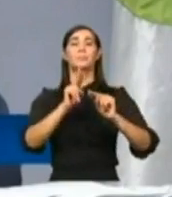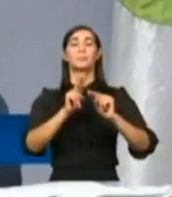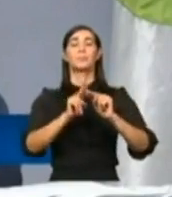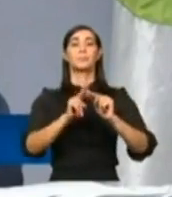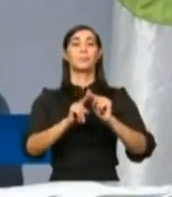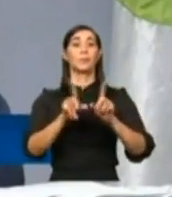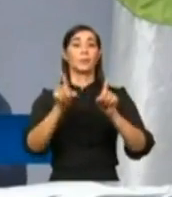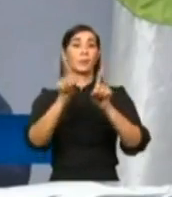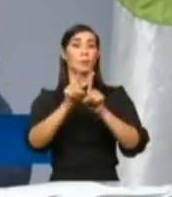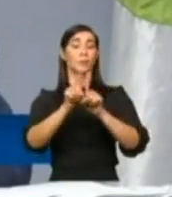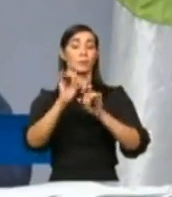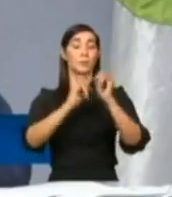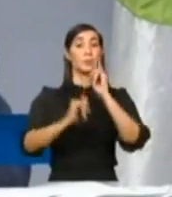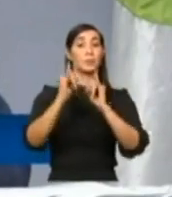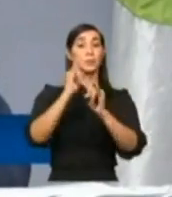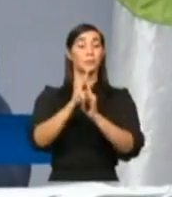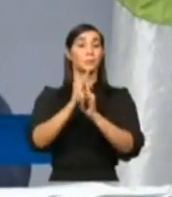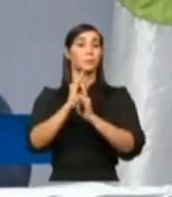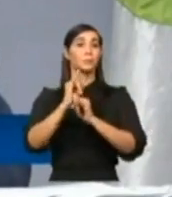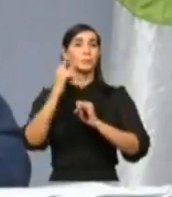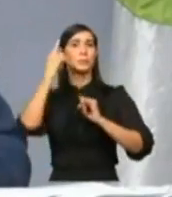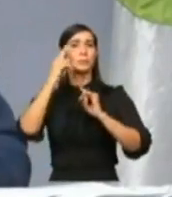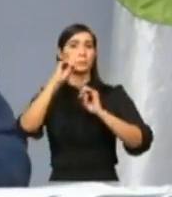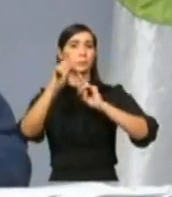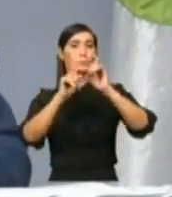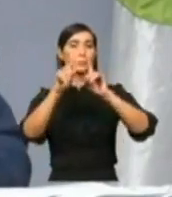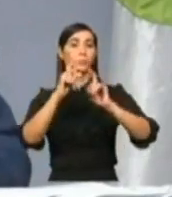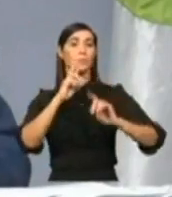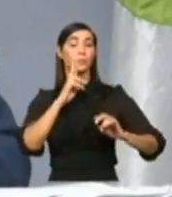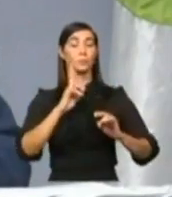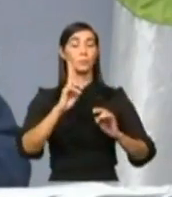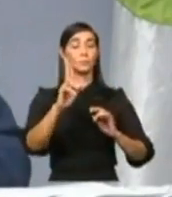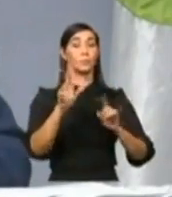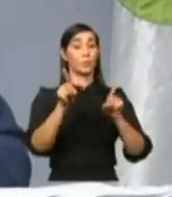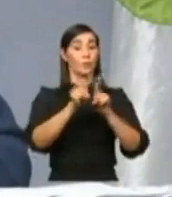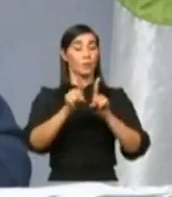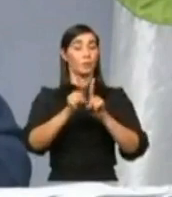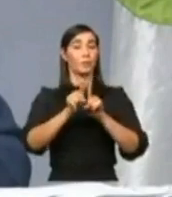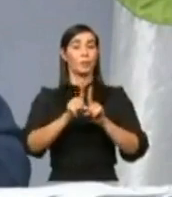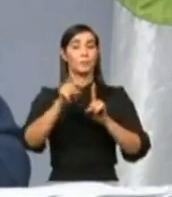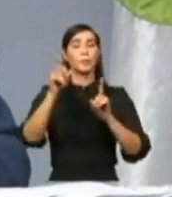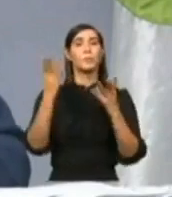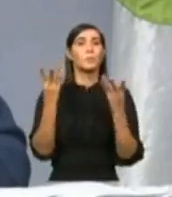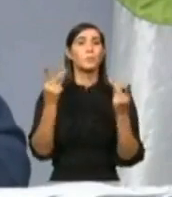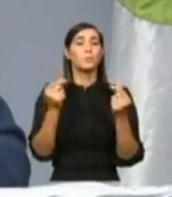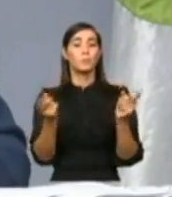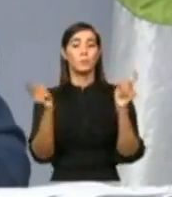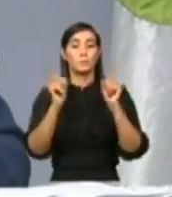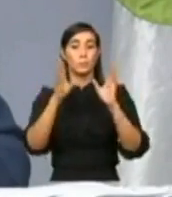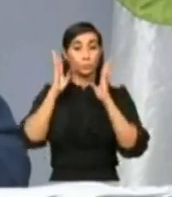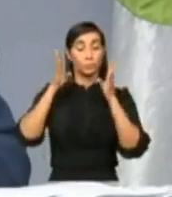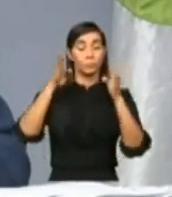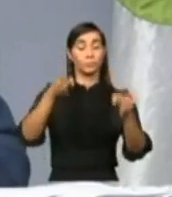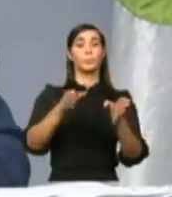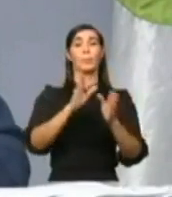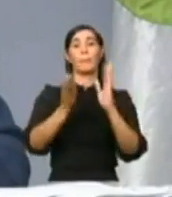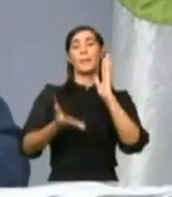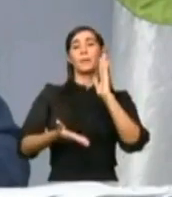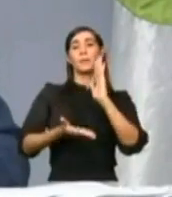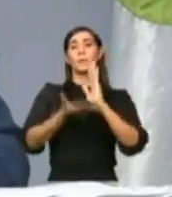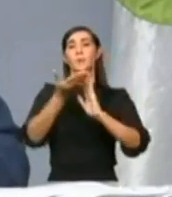o internacionalmente establecidos. Igualmente, el número de asistencias remotas ascendió en el